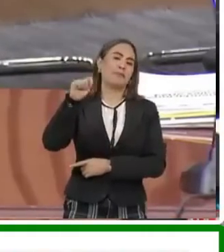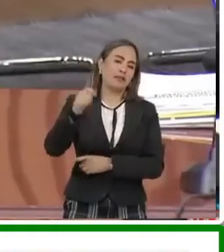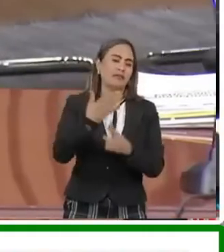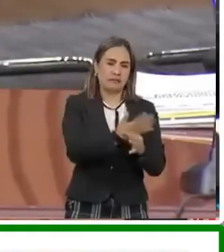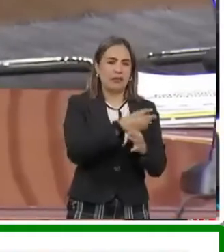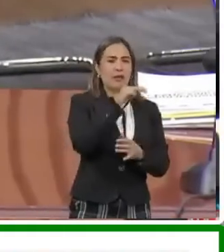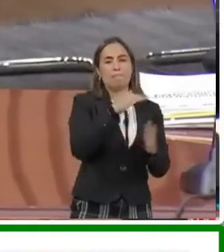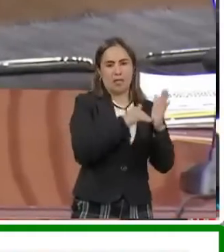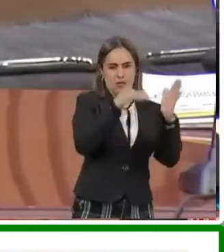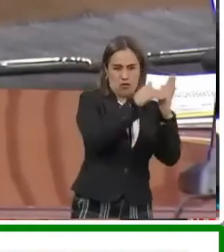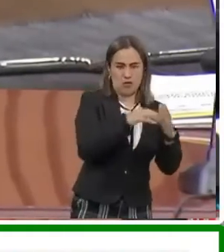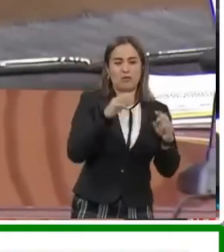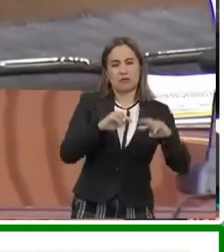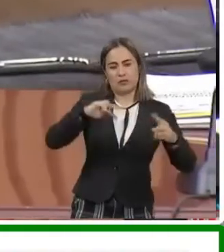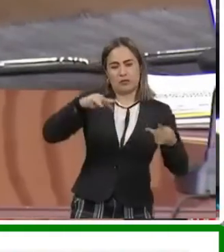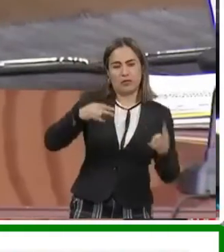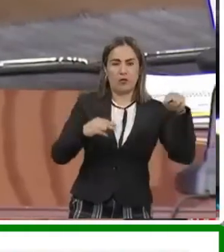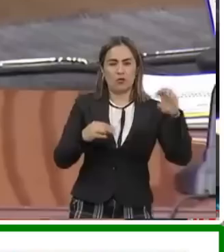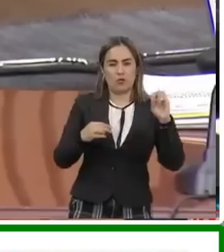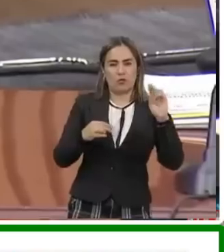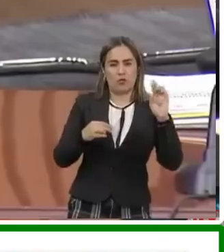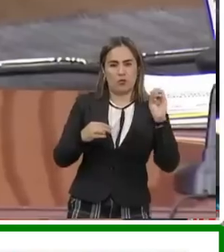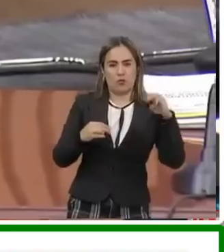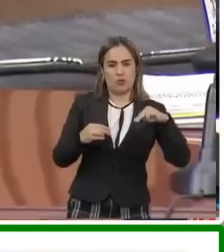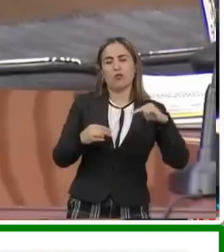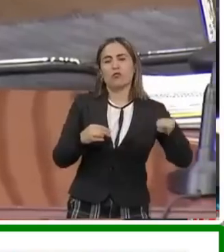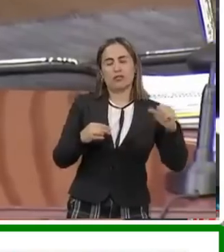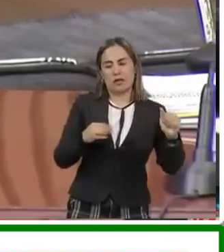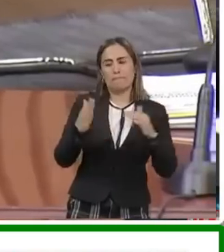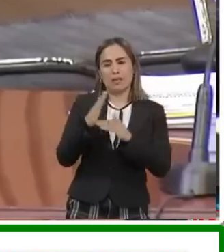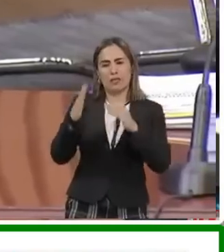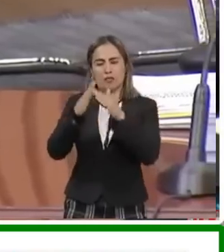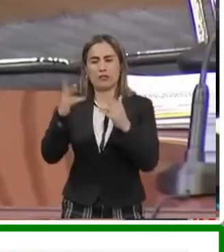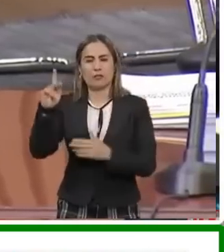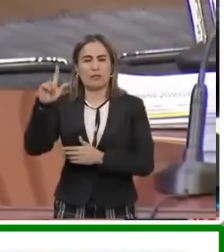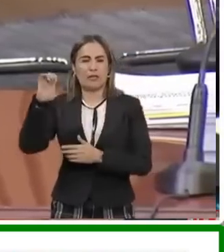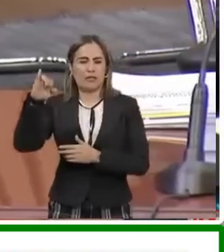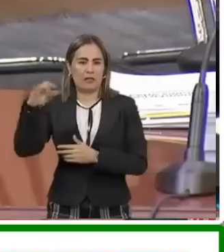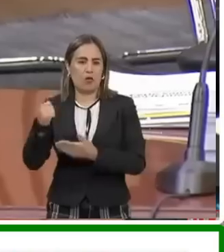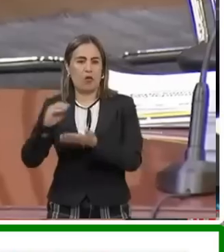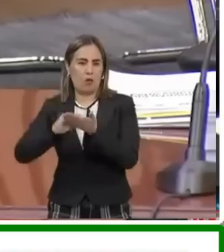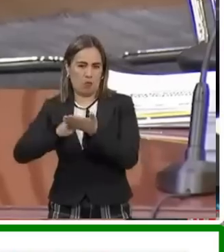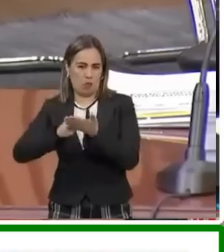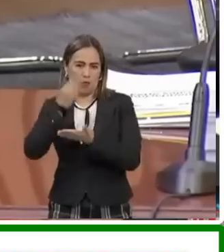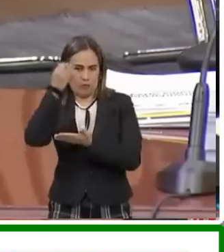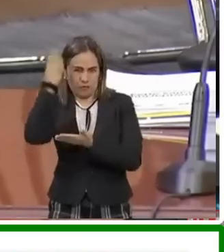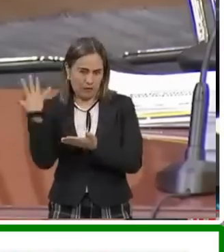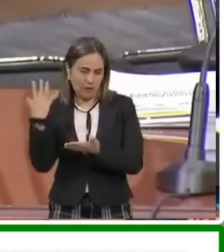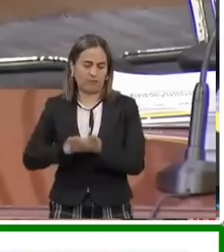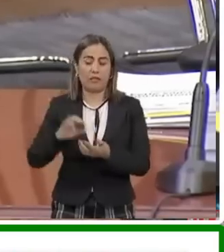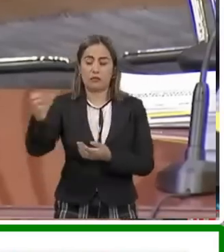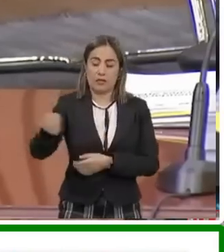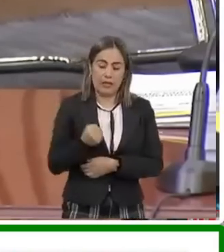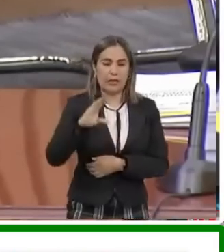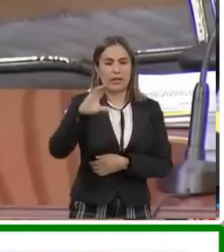luego Noroña dijo que le condonaron millones a Salinas Pliego y que por eso trajo a Cayetana. Y bueno, yo